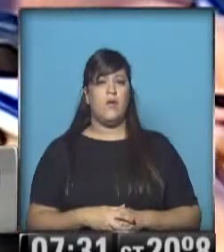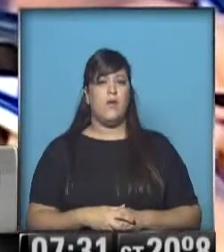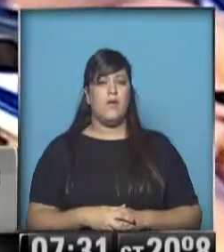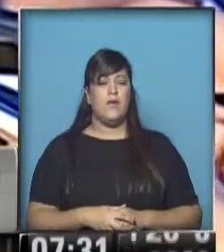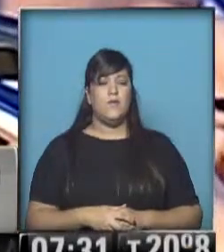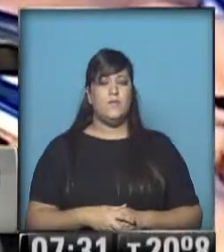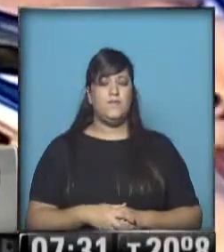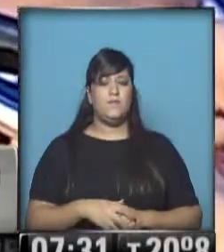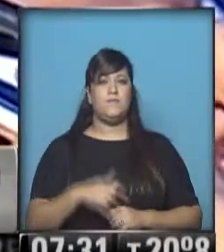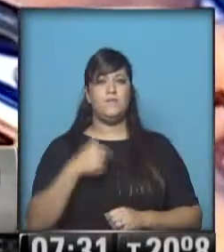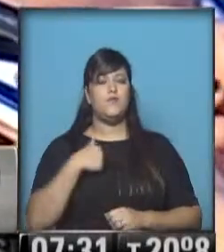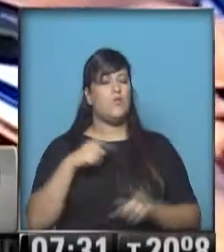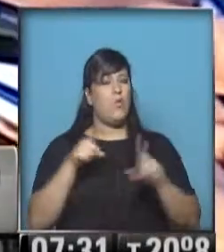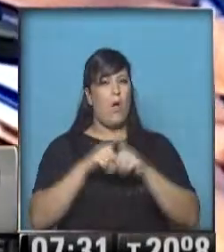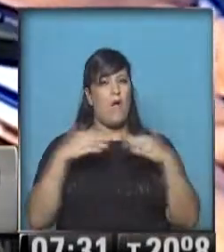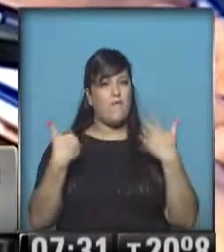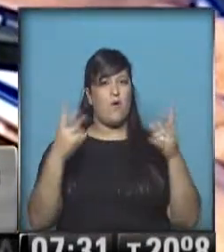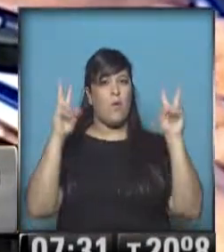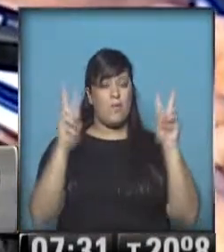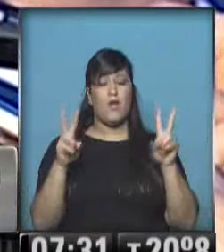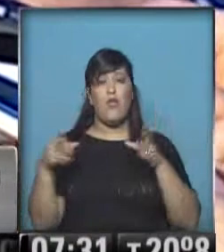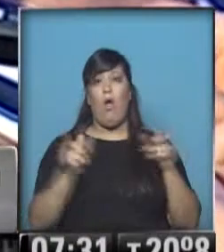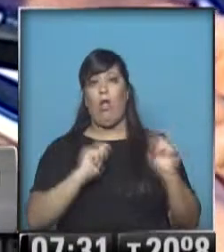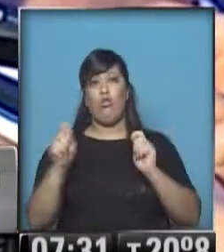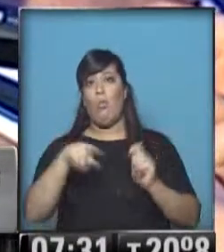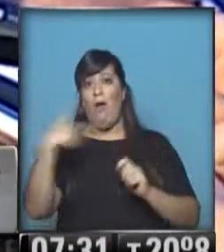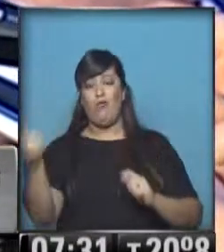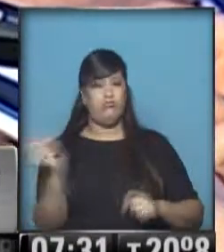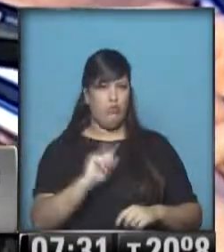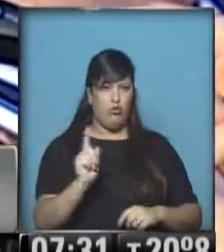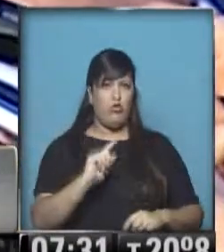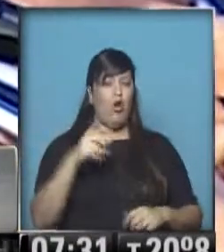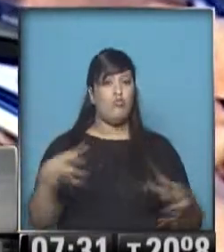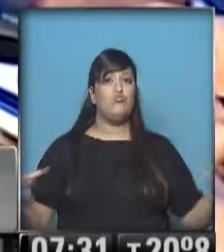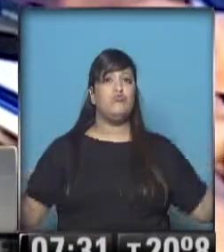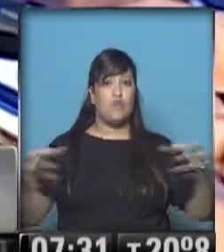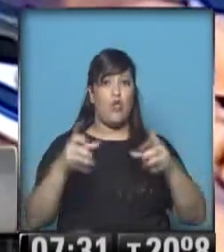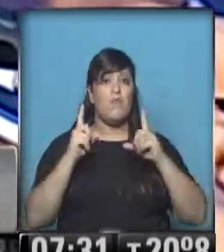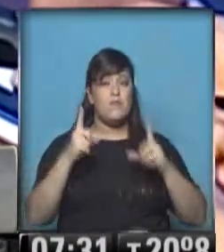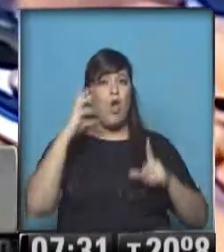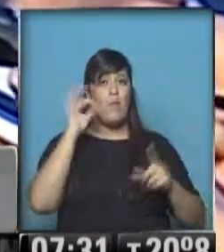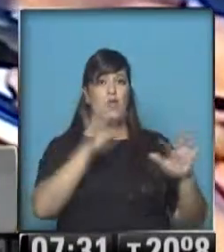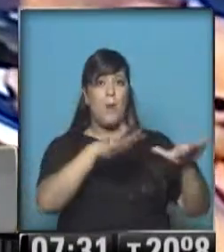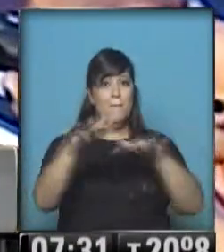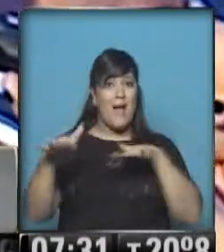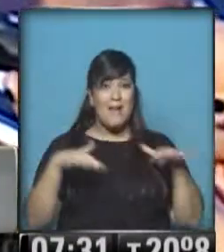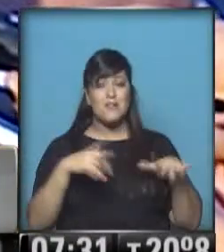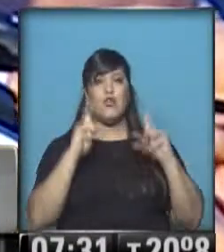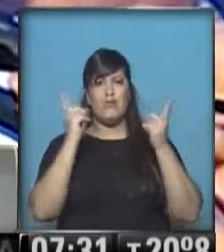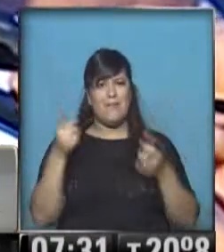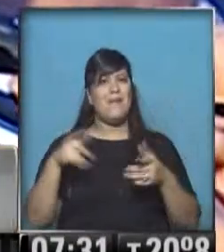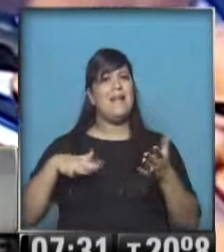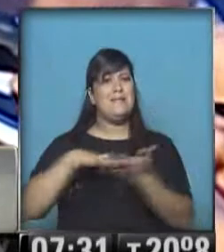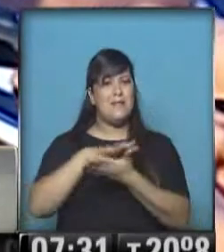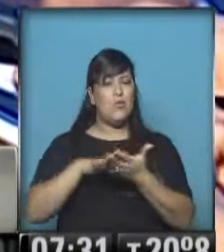me voy a cambiar de ese carril. Trataré por todos los medios de que nos juntemos todos aquellos que tenemos una visión parecida y que nos duele la situación